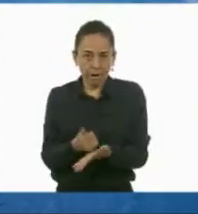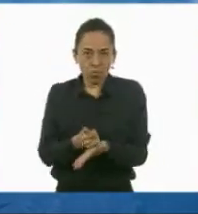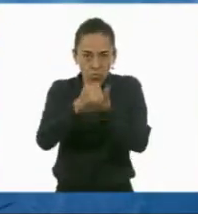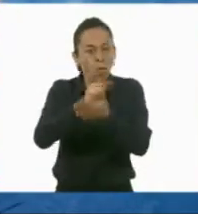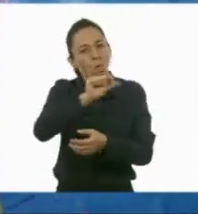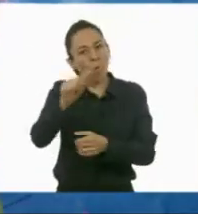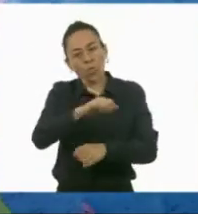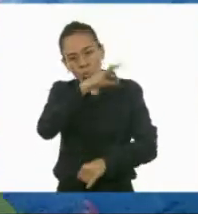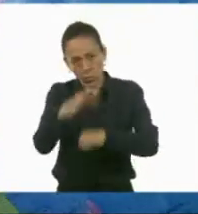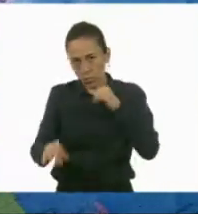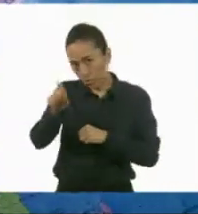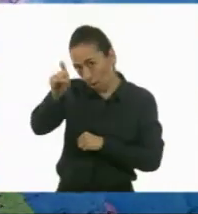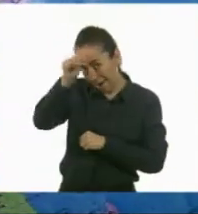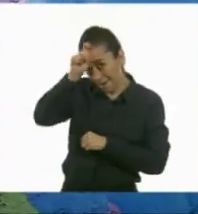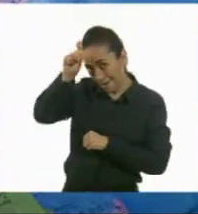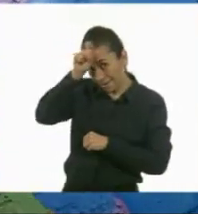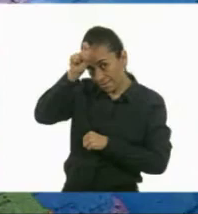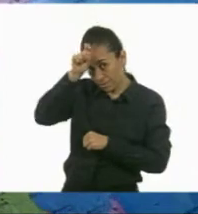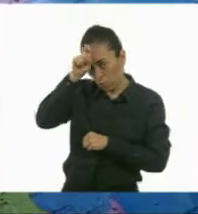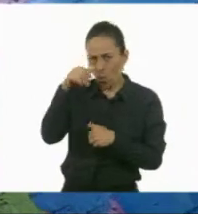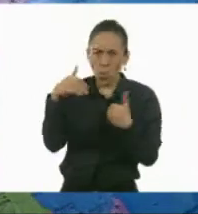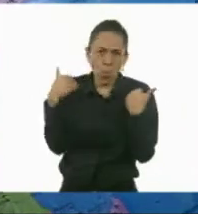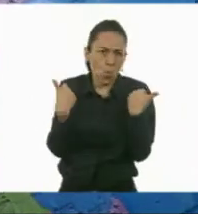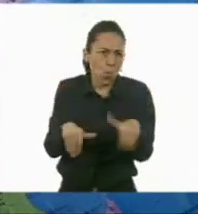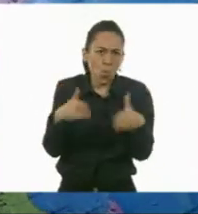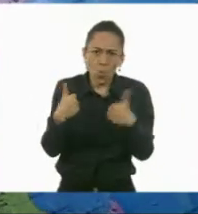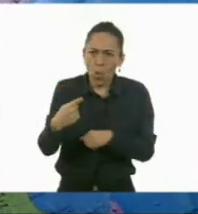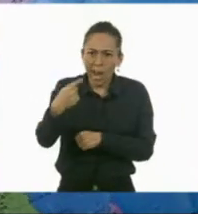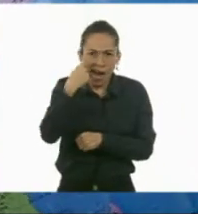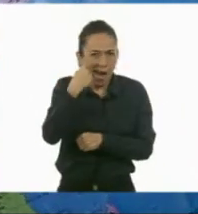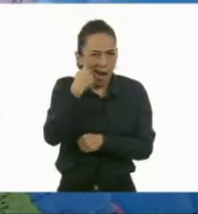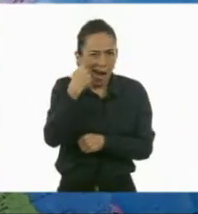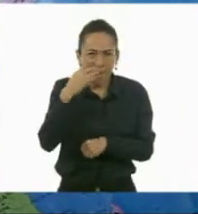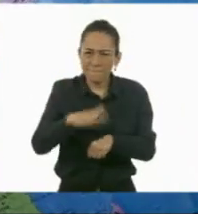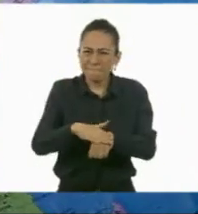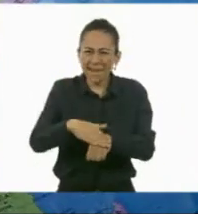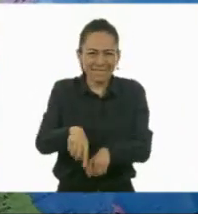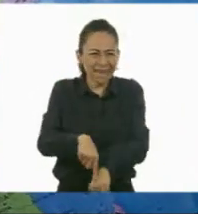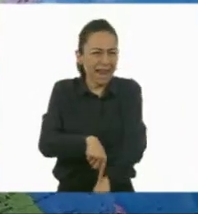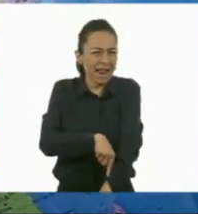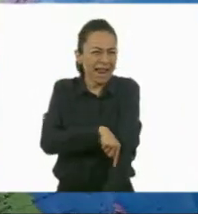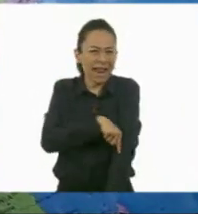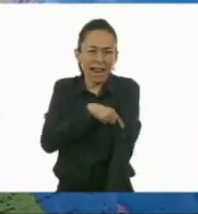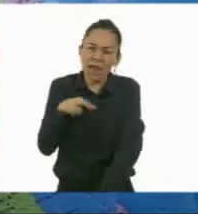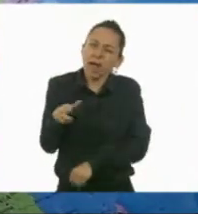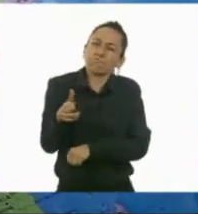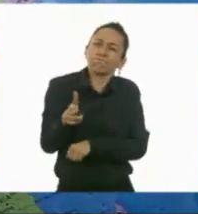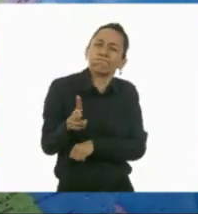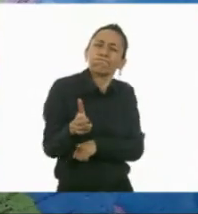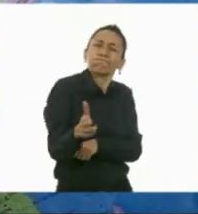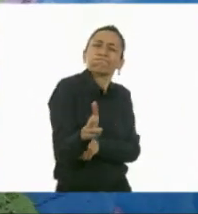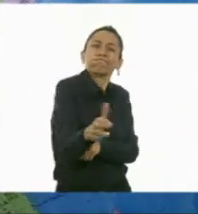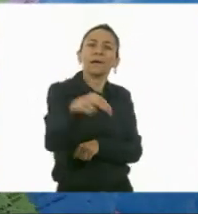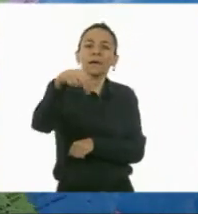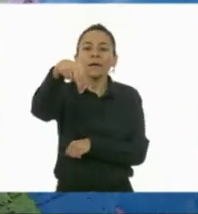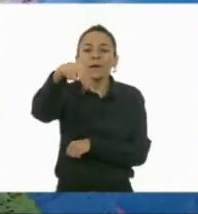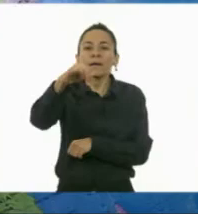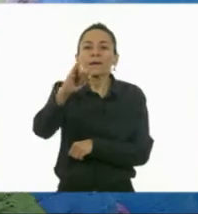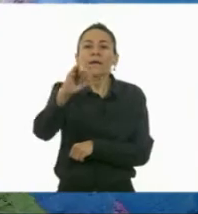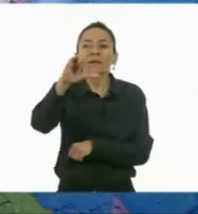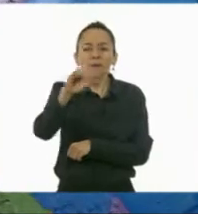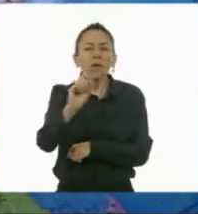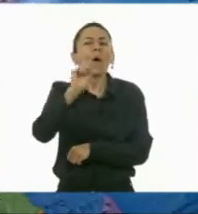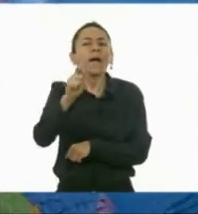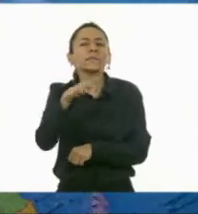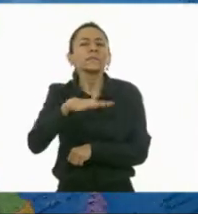Egipto, que es un río muy famoso porque es uno de los ríos más largos, que es el río Nilo, el cual atraviesa lo que es actualmente